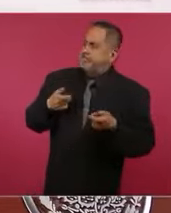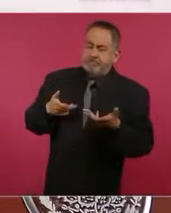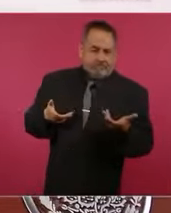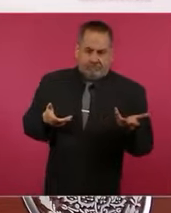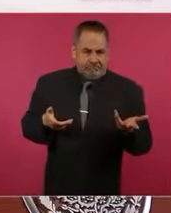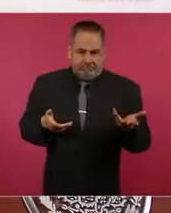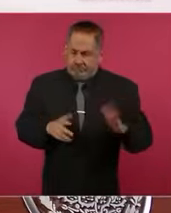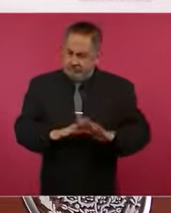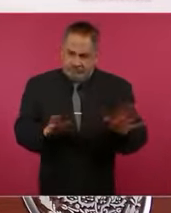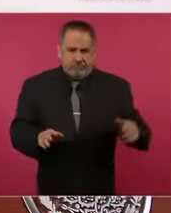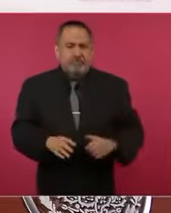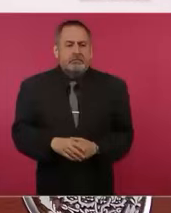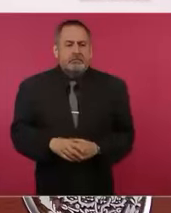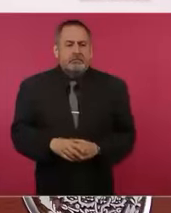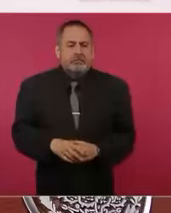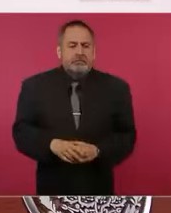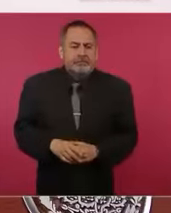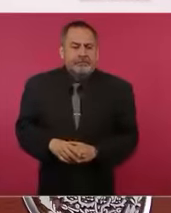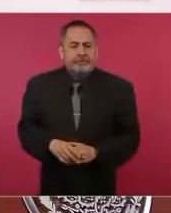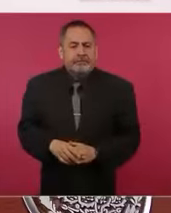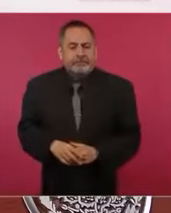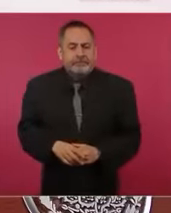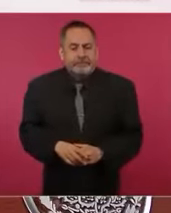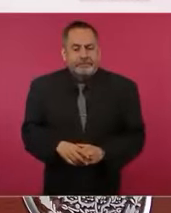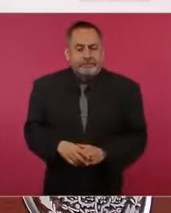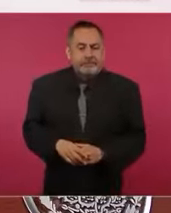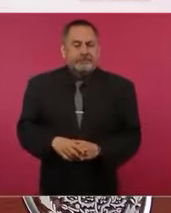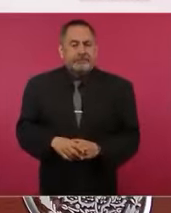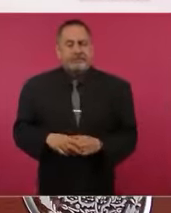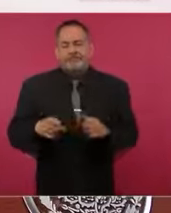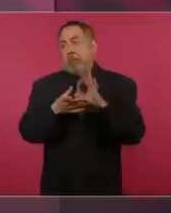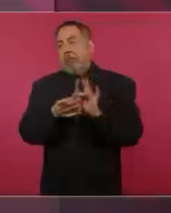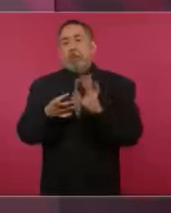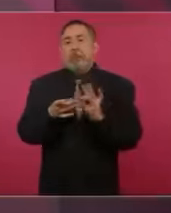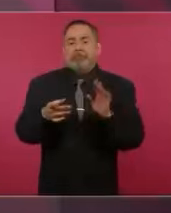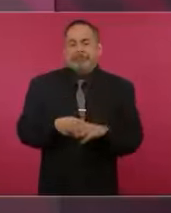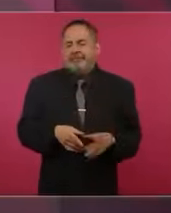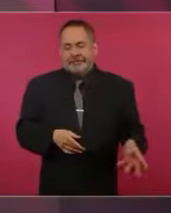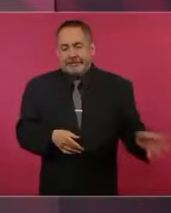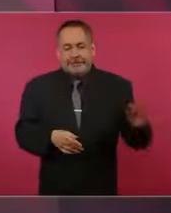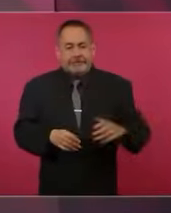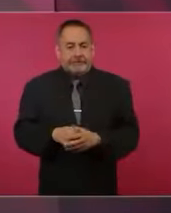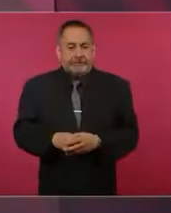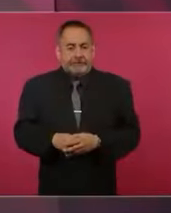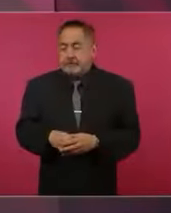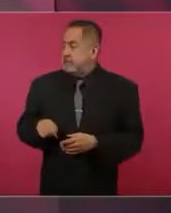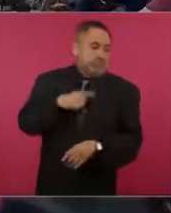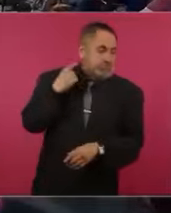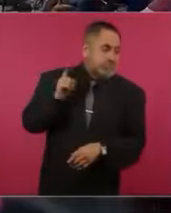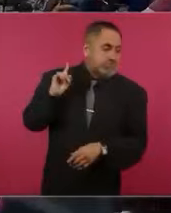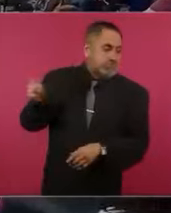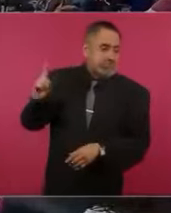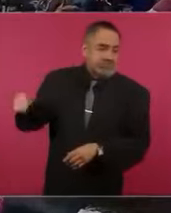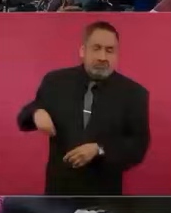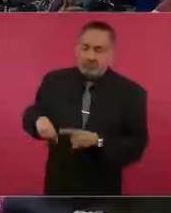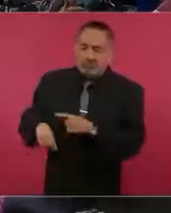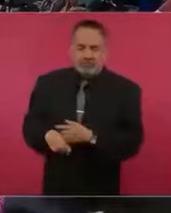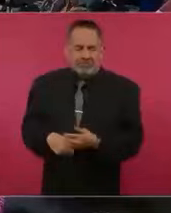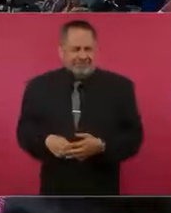porque primero empieza uno a hacerle el cuento de que está en riesgo la democracia, hay